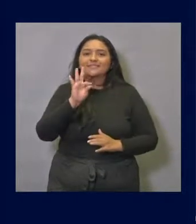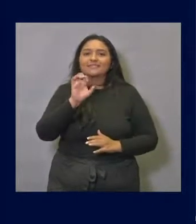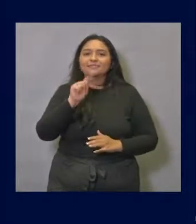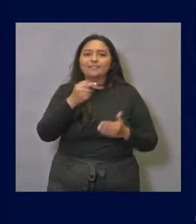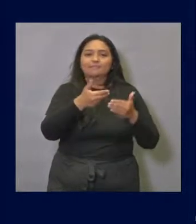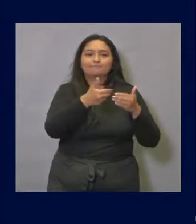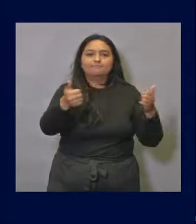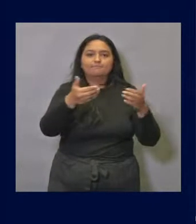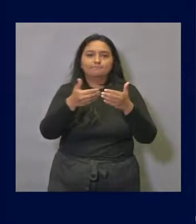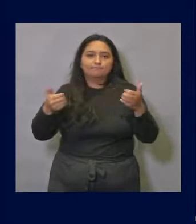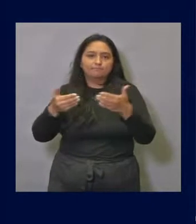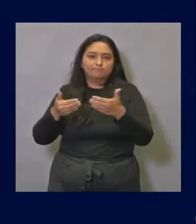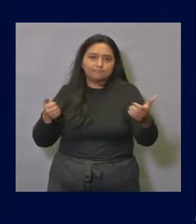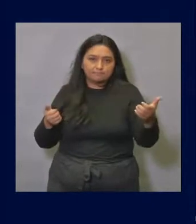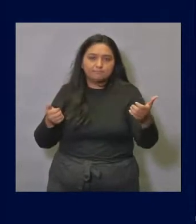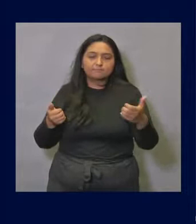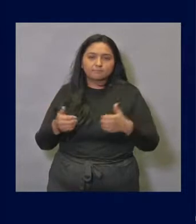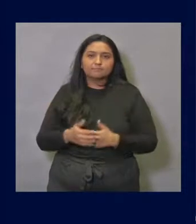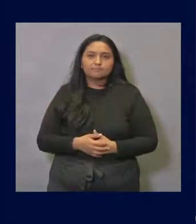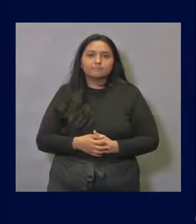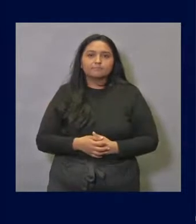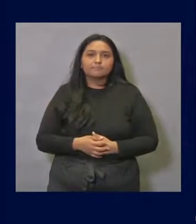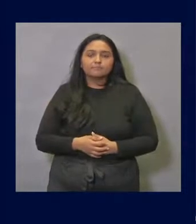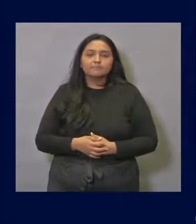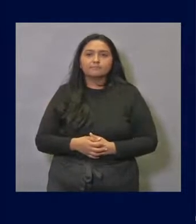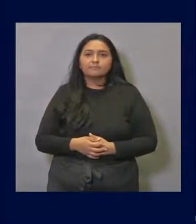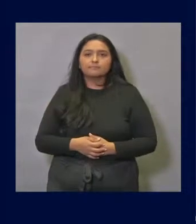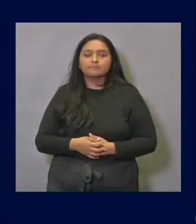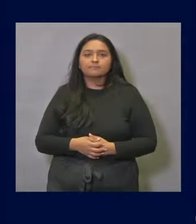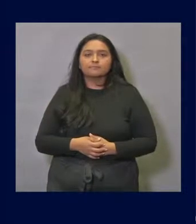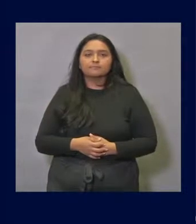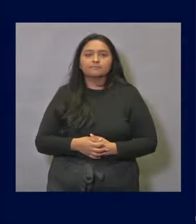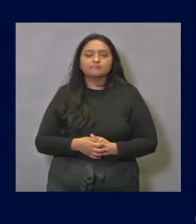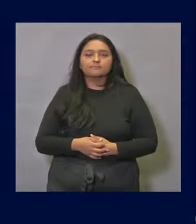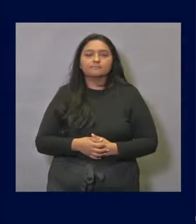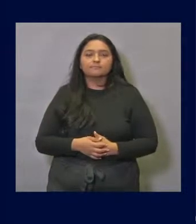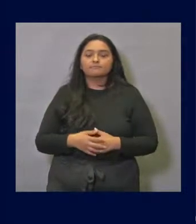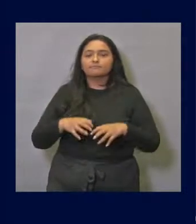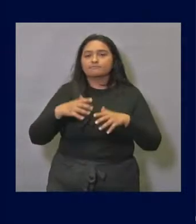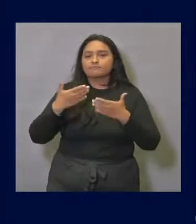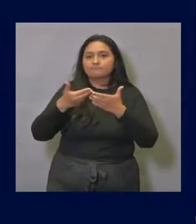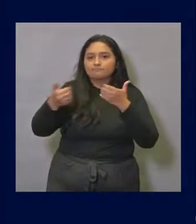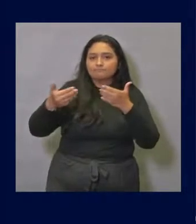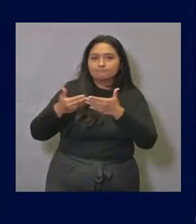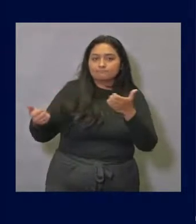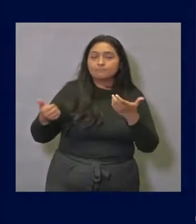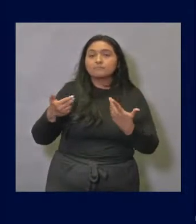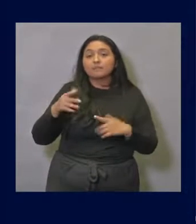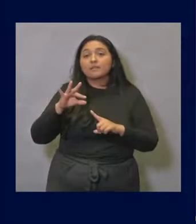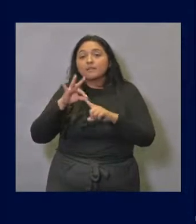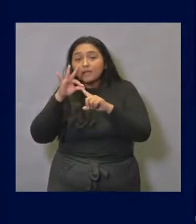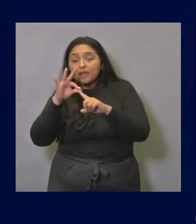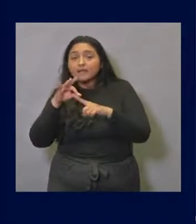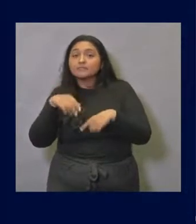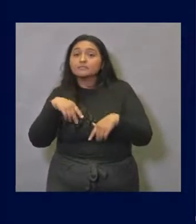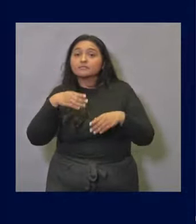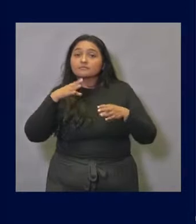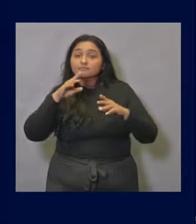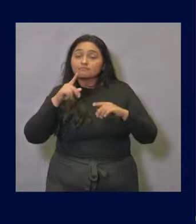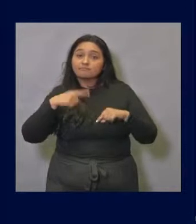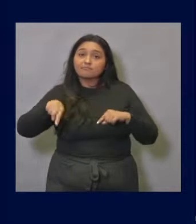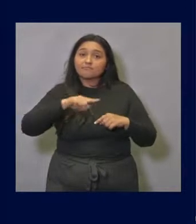las personas o entre los varios hogares, a menos que las personas estén completamente